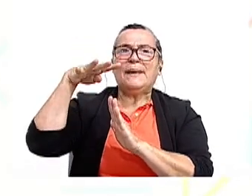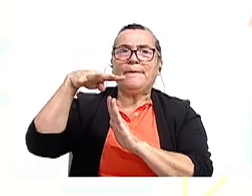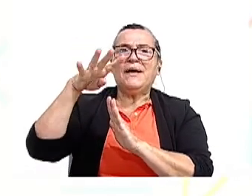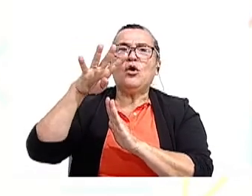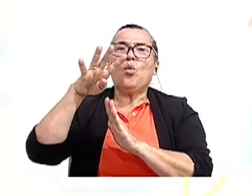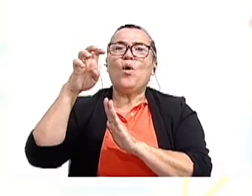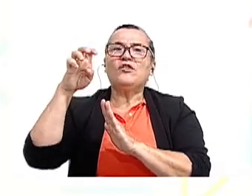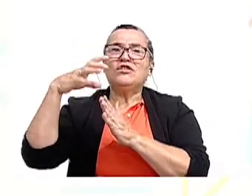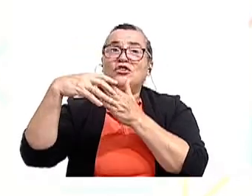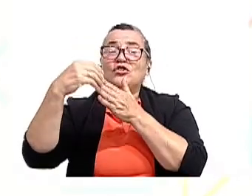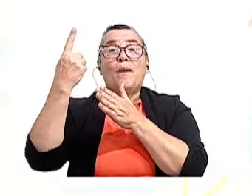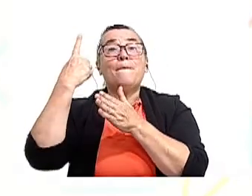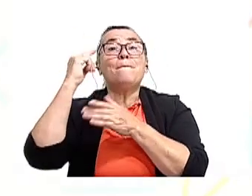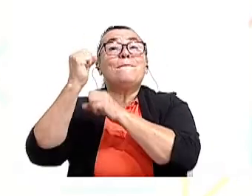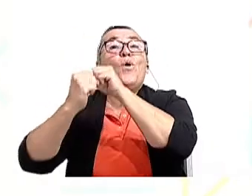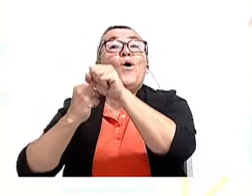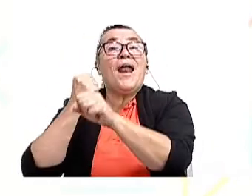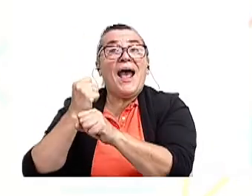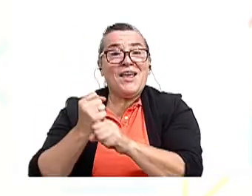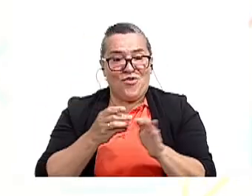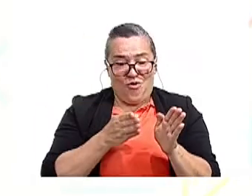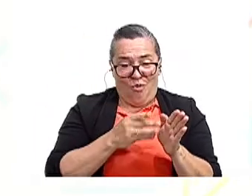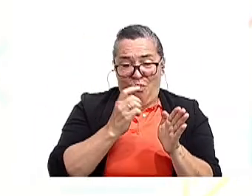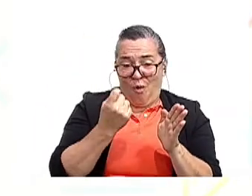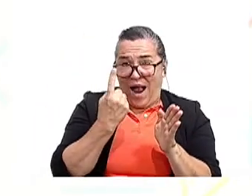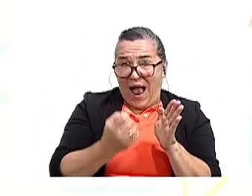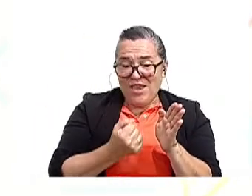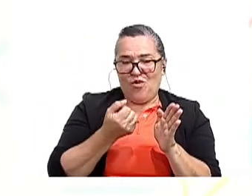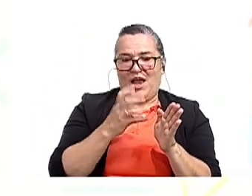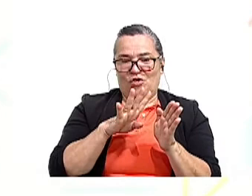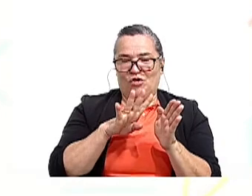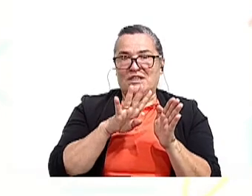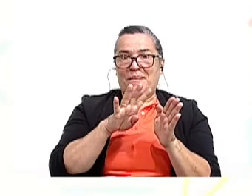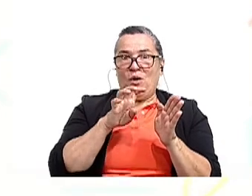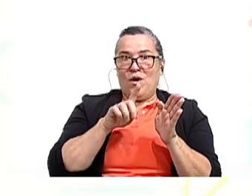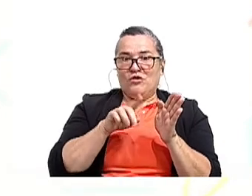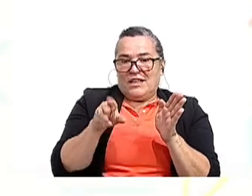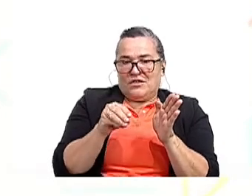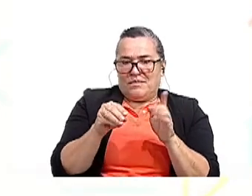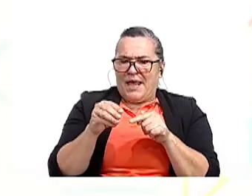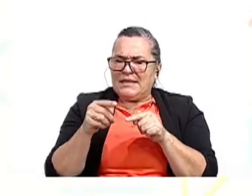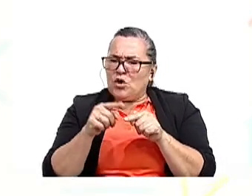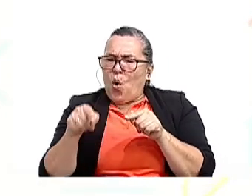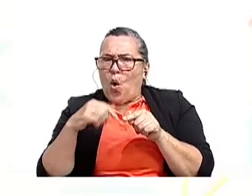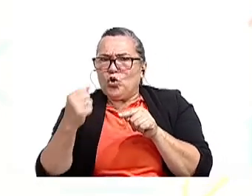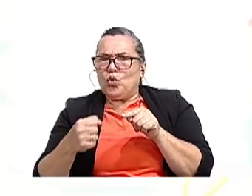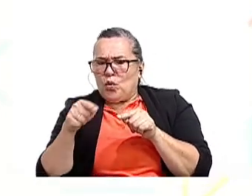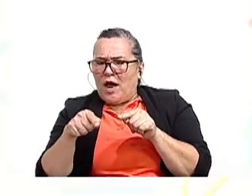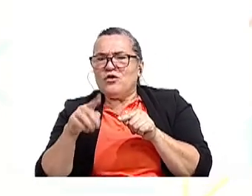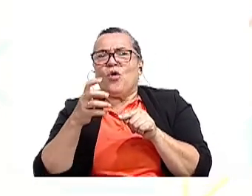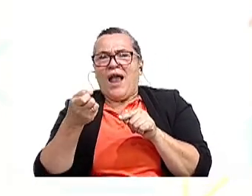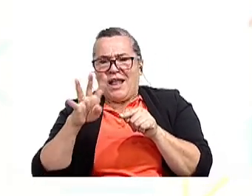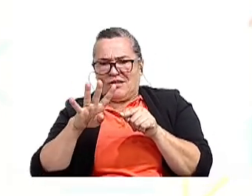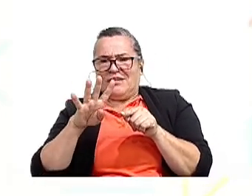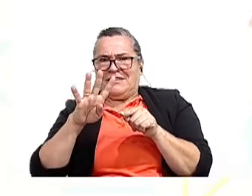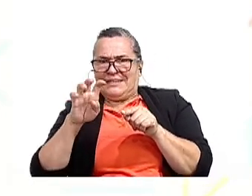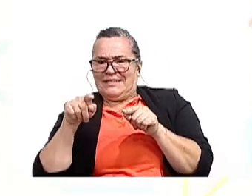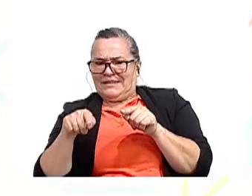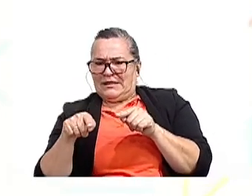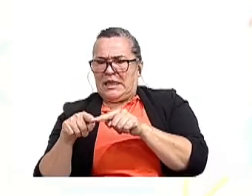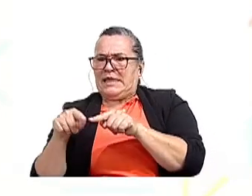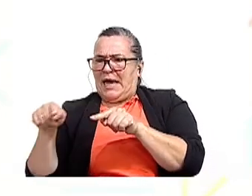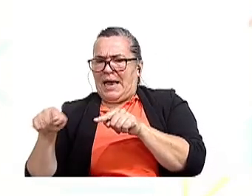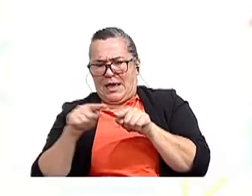$14,400 por año. Eso es la interpretación, eso es lo que nos representa la pendiente a nosotros. Vieron que no solamente